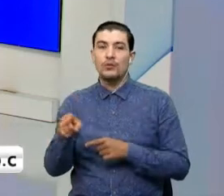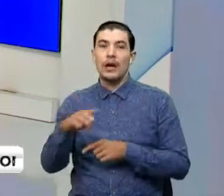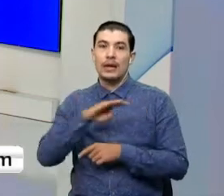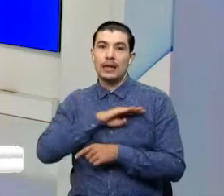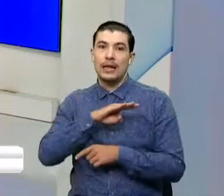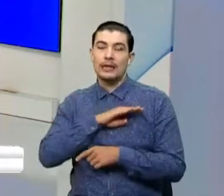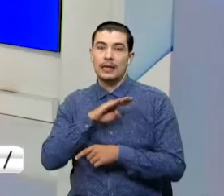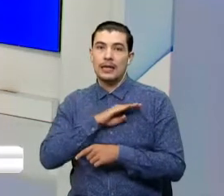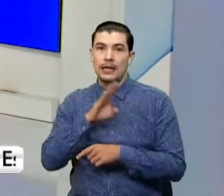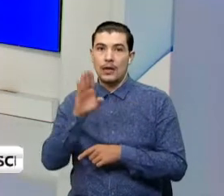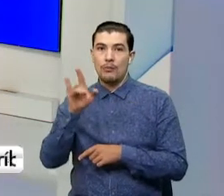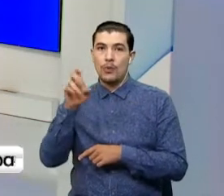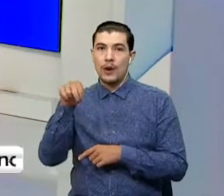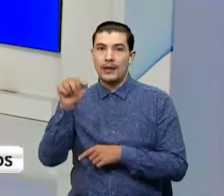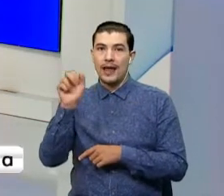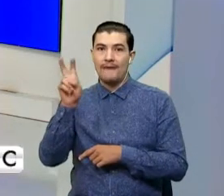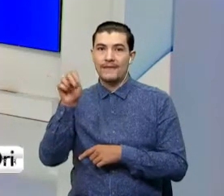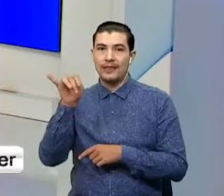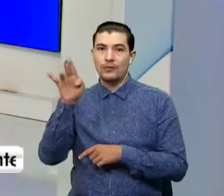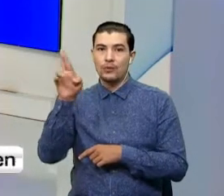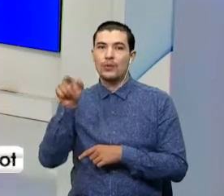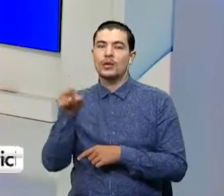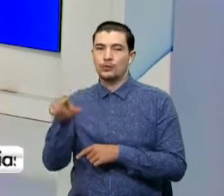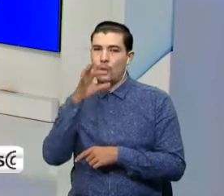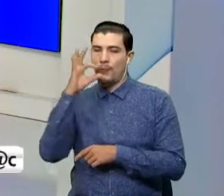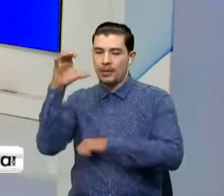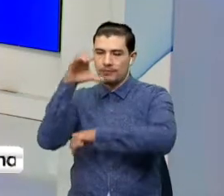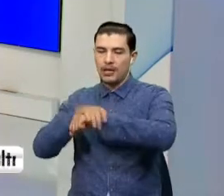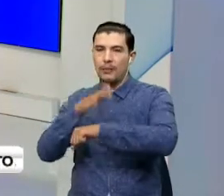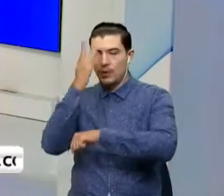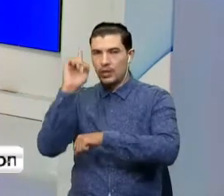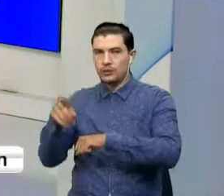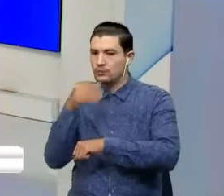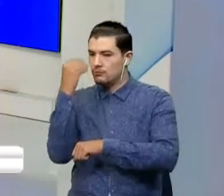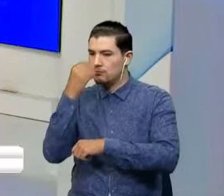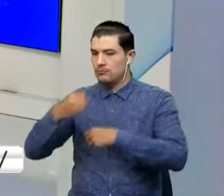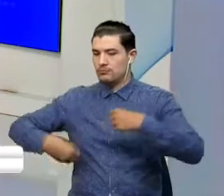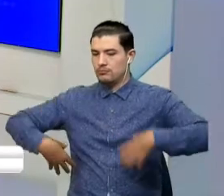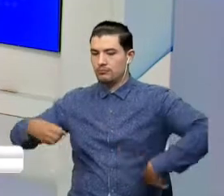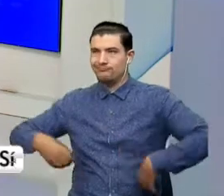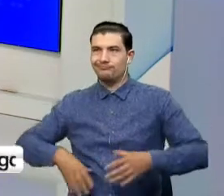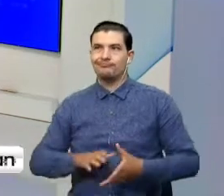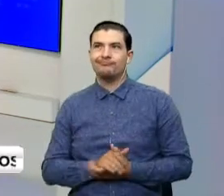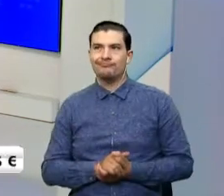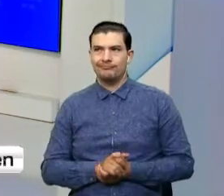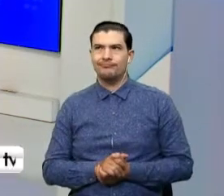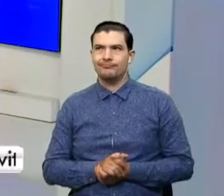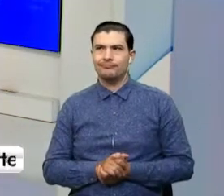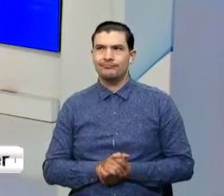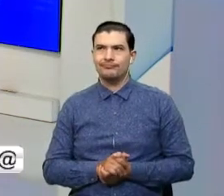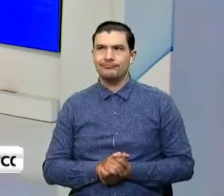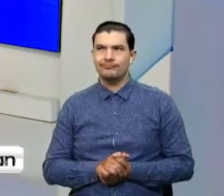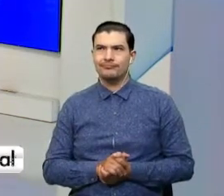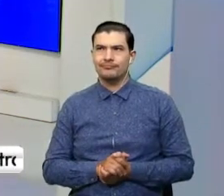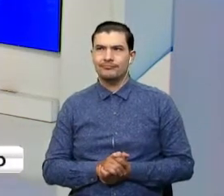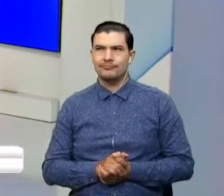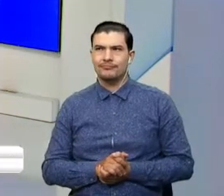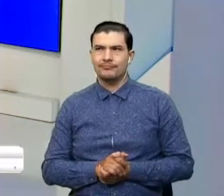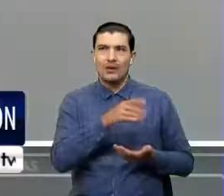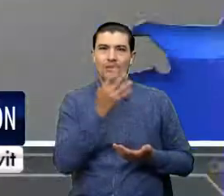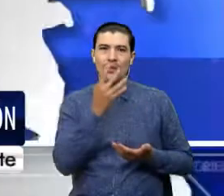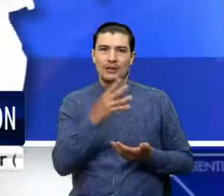tenemos nuevos avances de lo que será el metro en la ciudad de Bogotá, donde se iniciarán los trabajos. Esto es el Bloque Nacional en Oriente